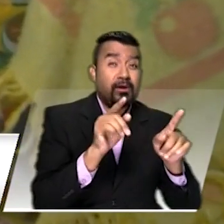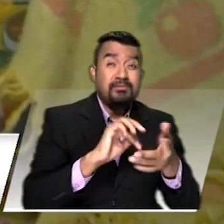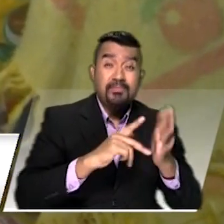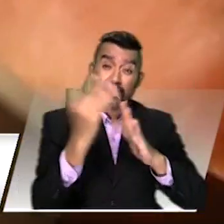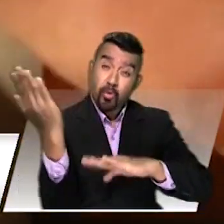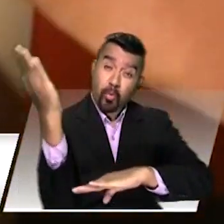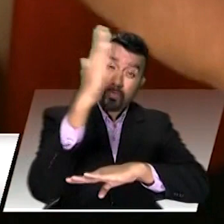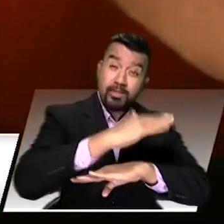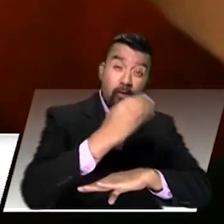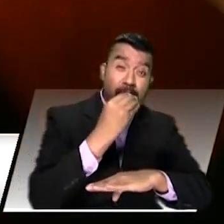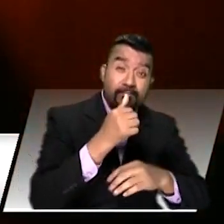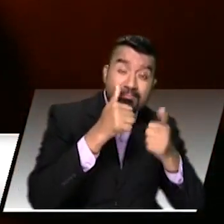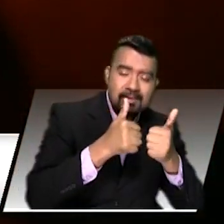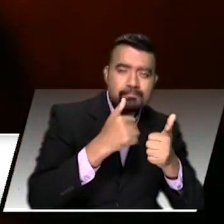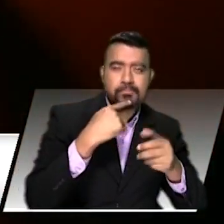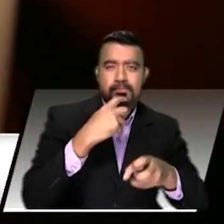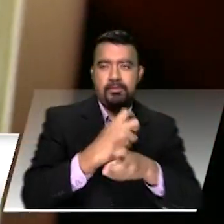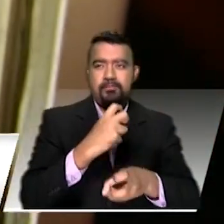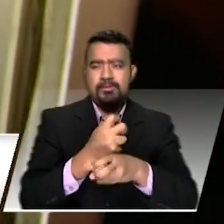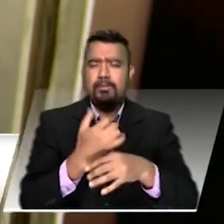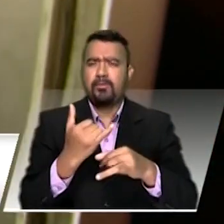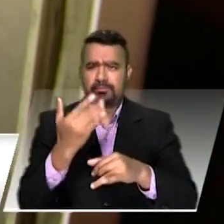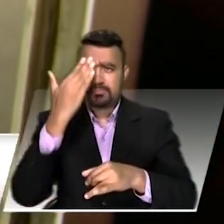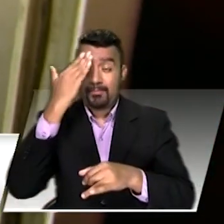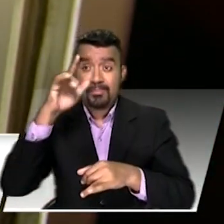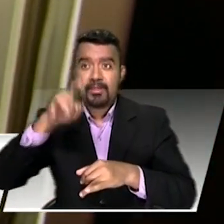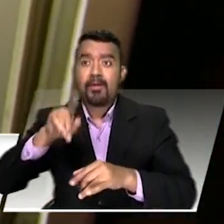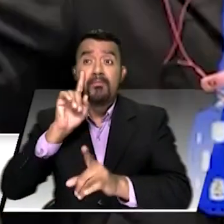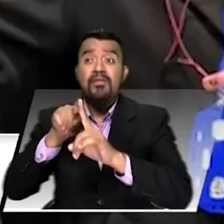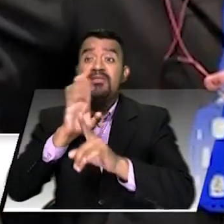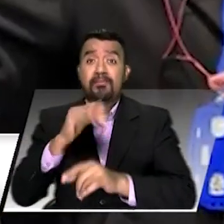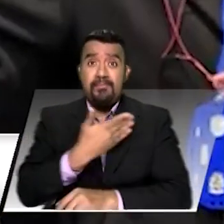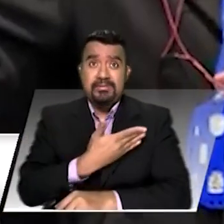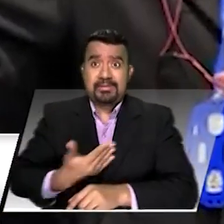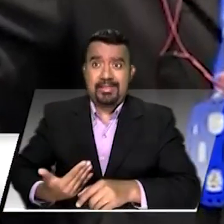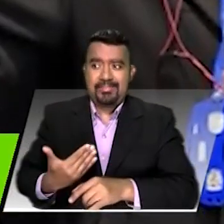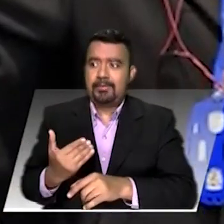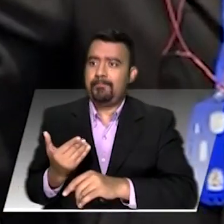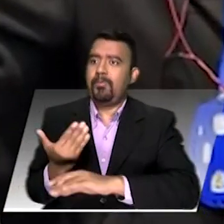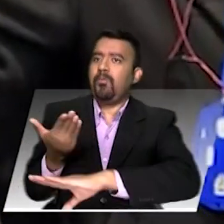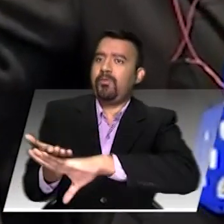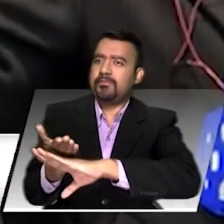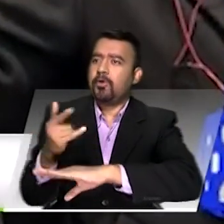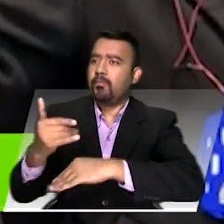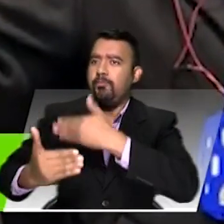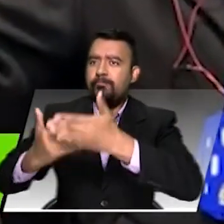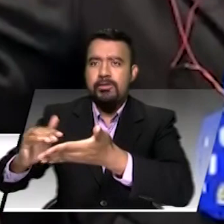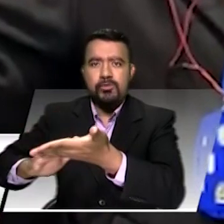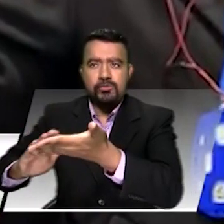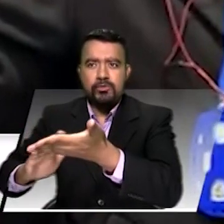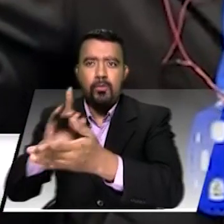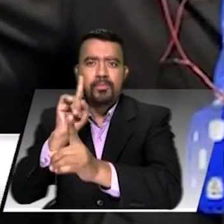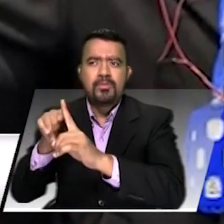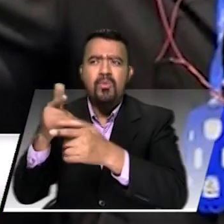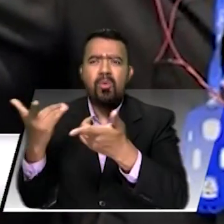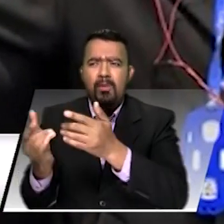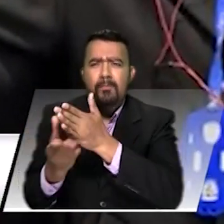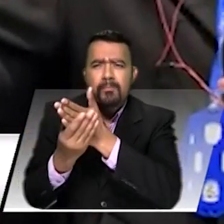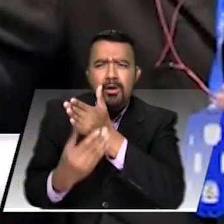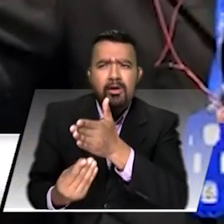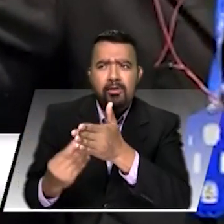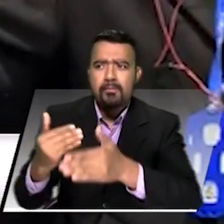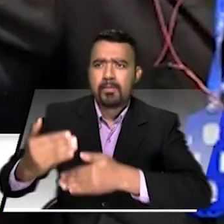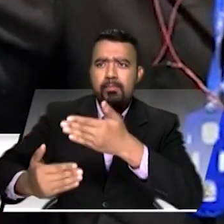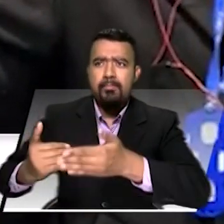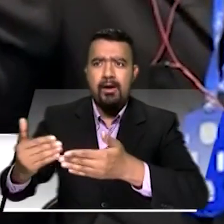las estrategias para enfrentar la pobreza deben ser prioridad en Colombia. Para que pudiéramos nosotros en primera instancia poder presentarles las propuestas